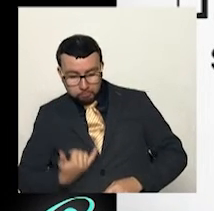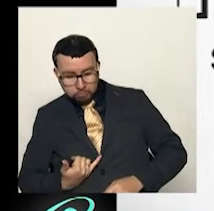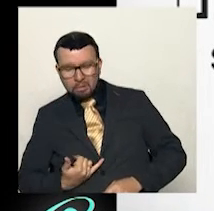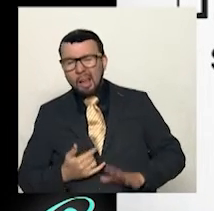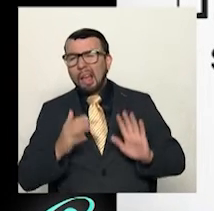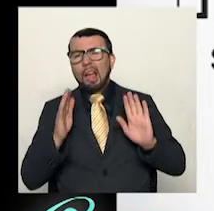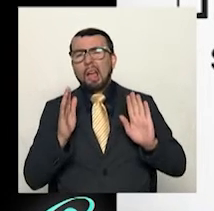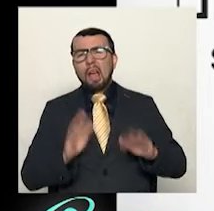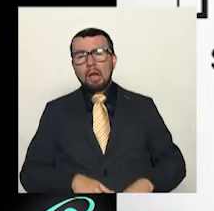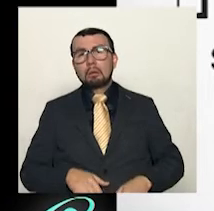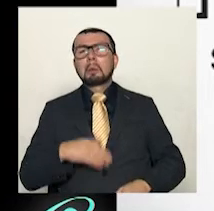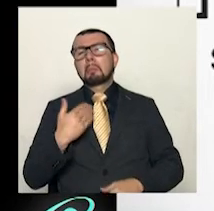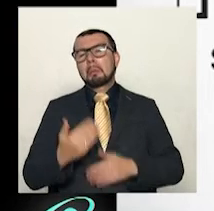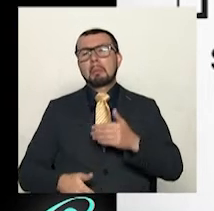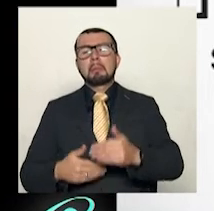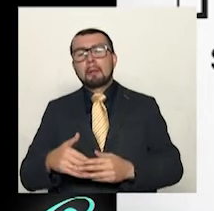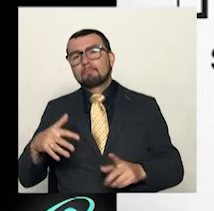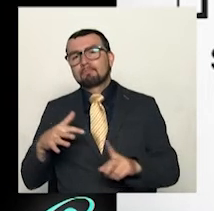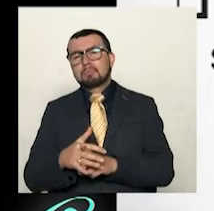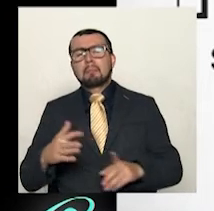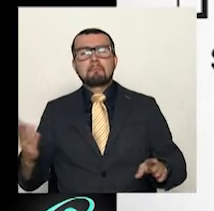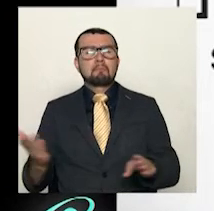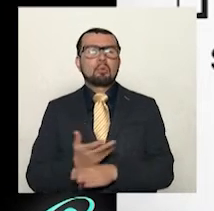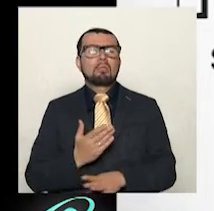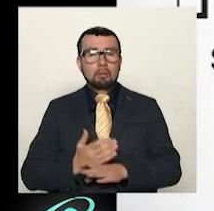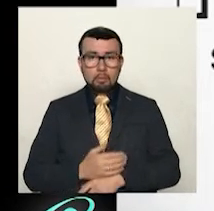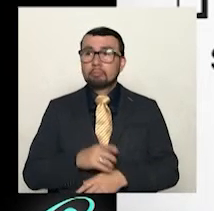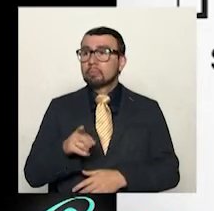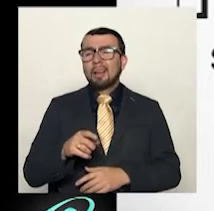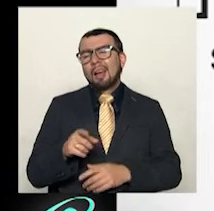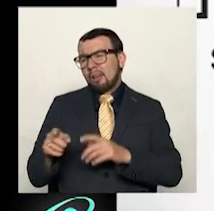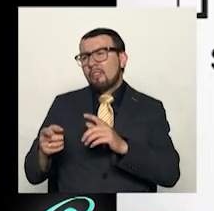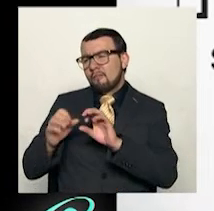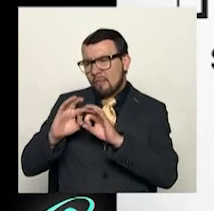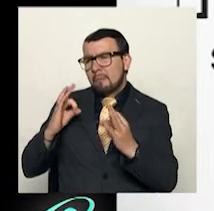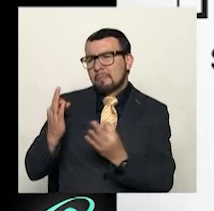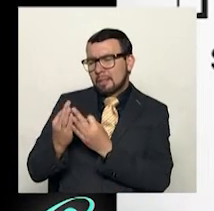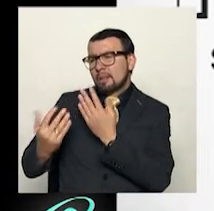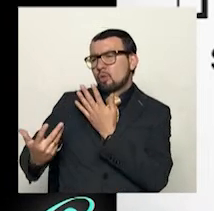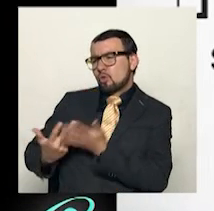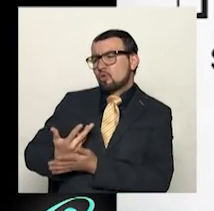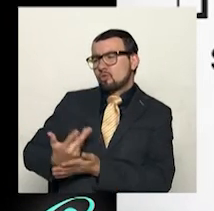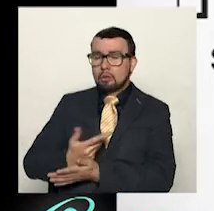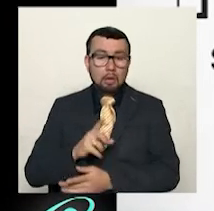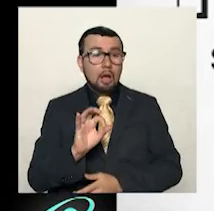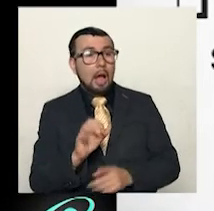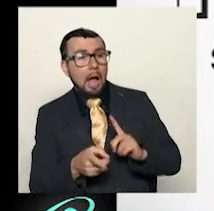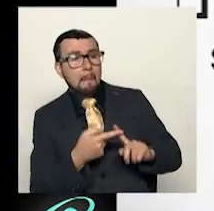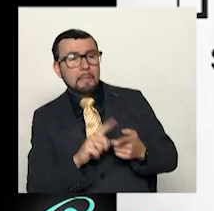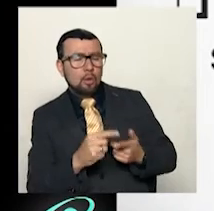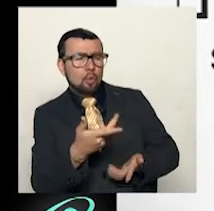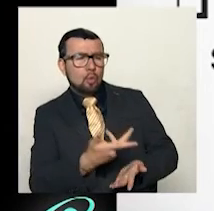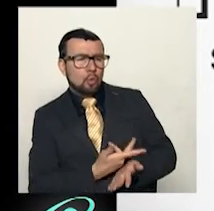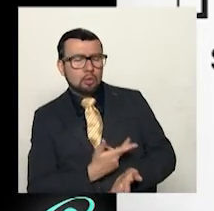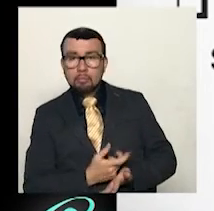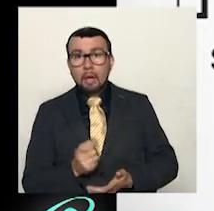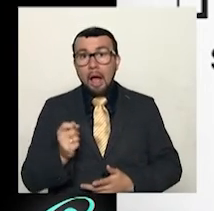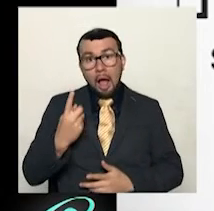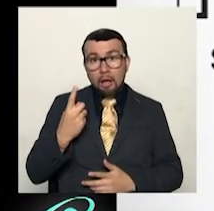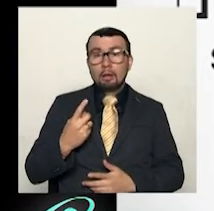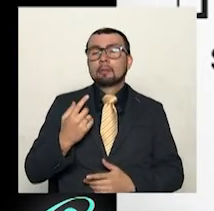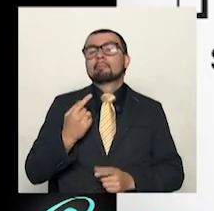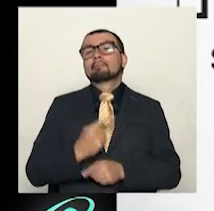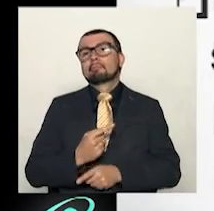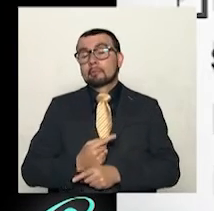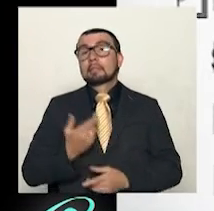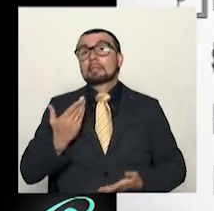y preferimos que sea nuestro familiar, que sea el de la droguería, que sea el amigo o el allegado que le diga, tome una agüita algo, tome la